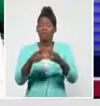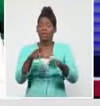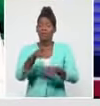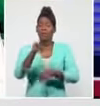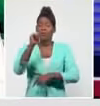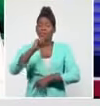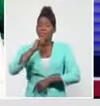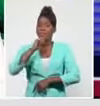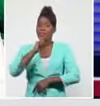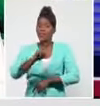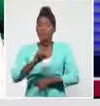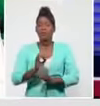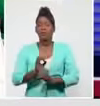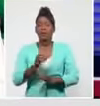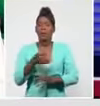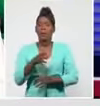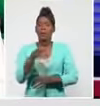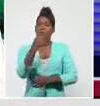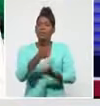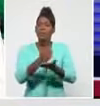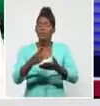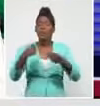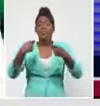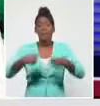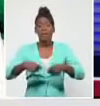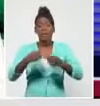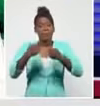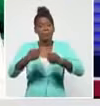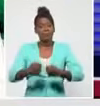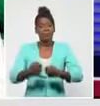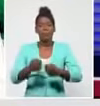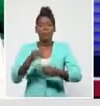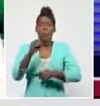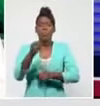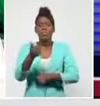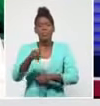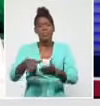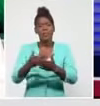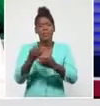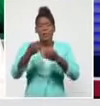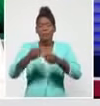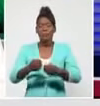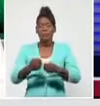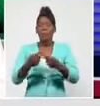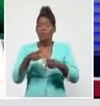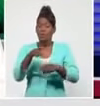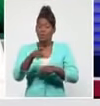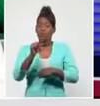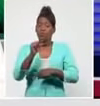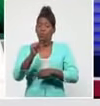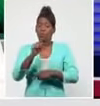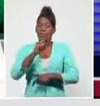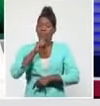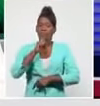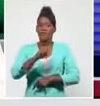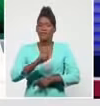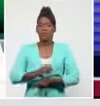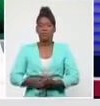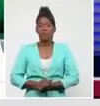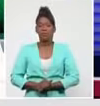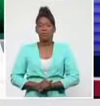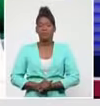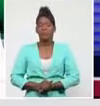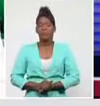durante, digamos, una semana o durante 10 días. Eso realmente no